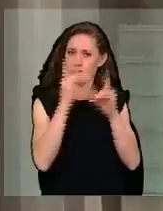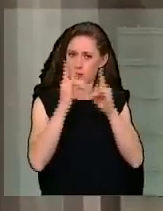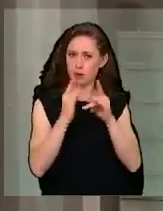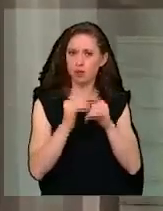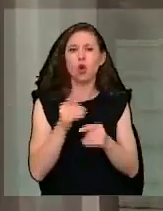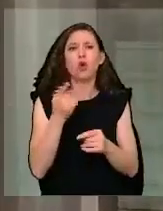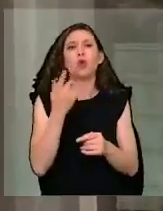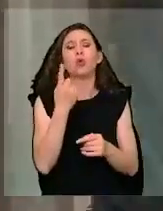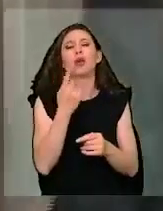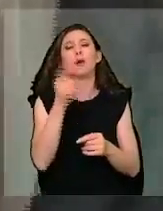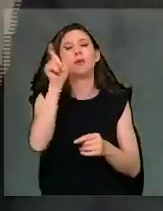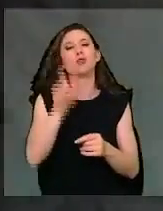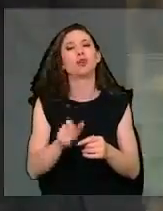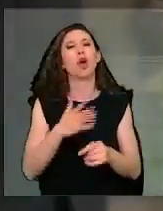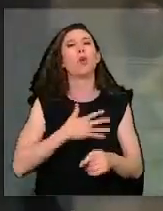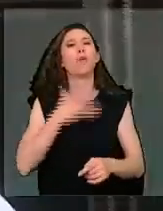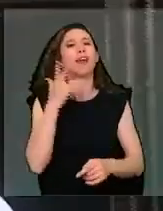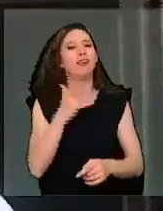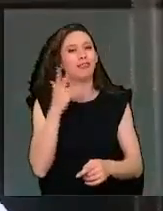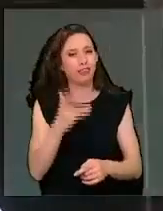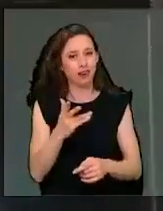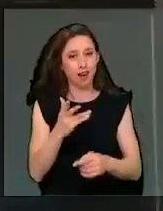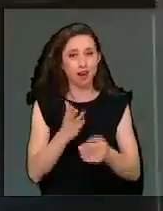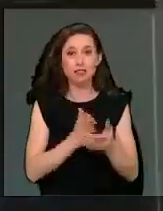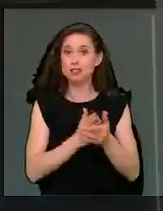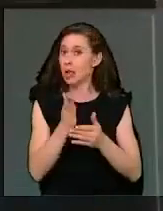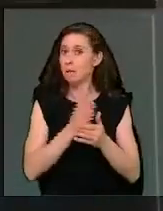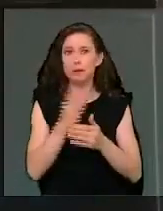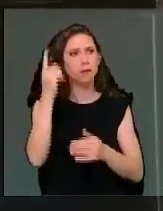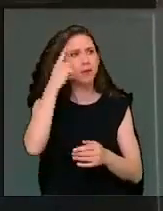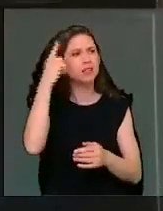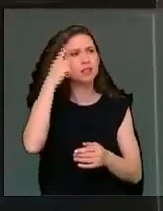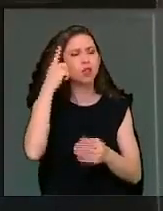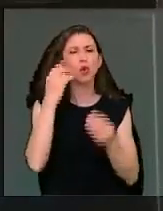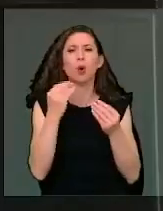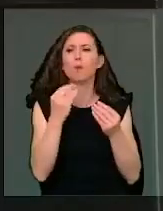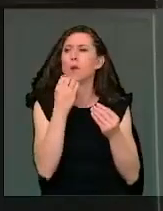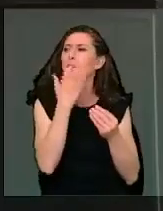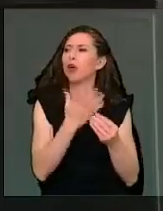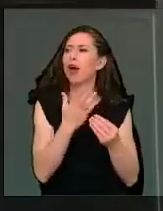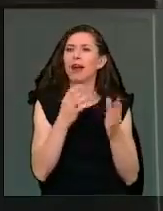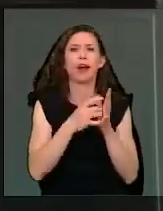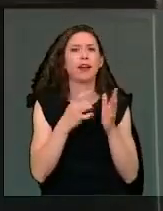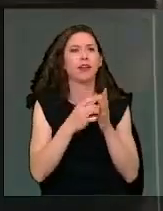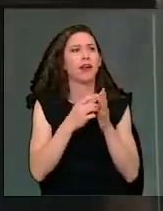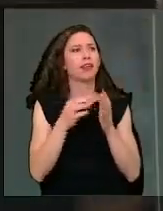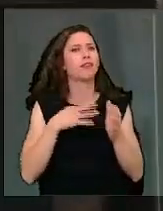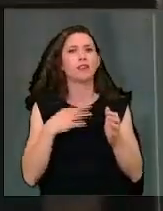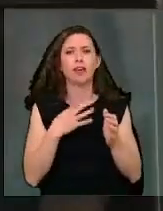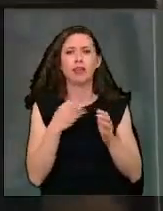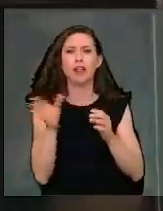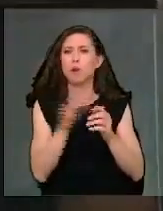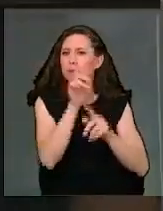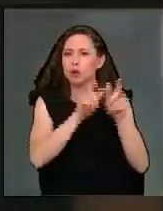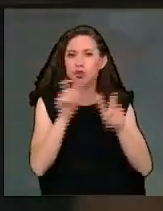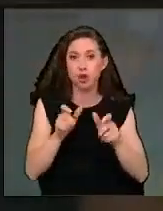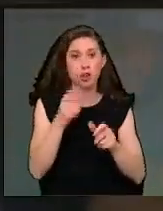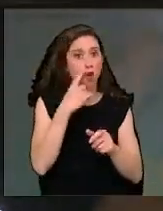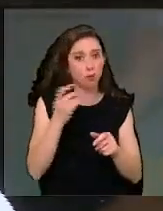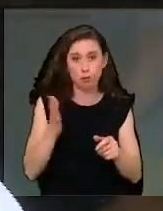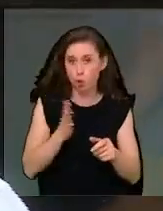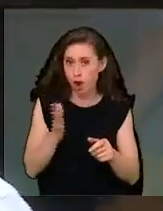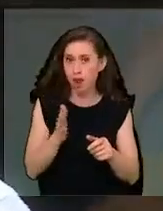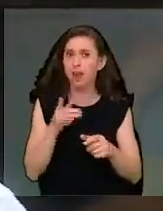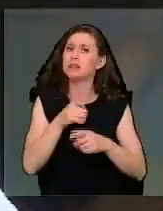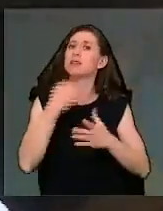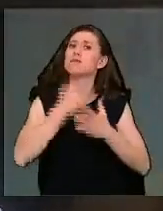a una persona que estaba todo todo su tiempo pensando en cómo mejorar la calidad de vida de los demás de mujeres y hombres que peleó